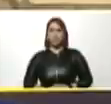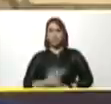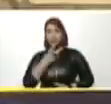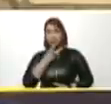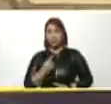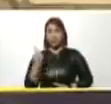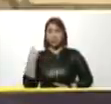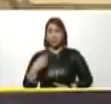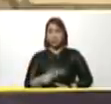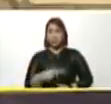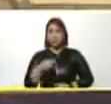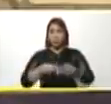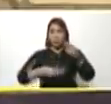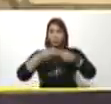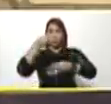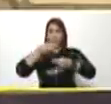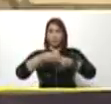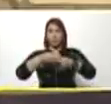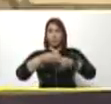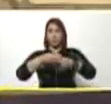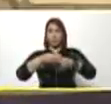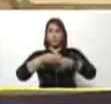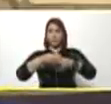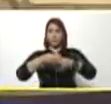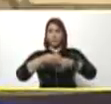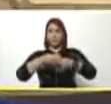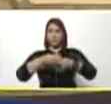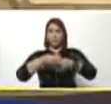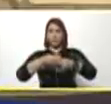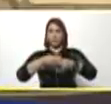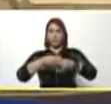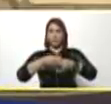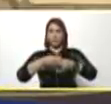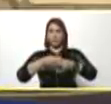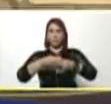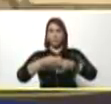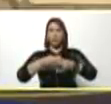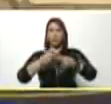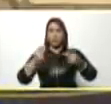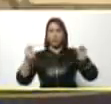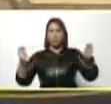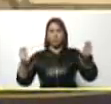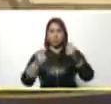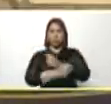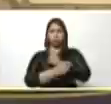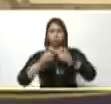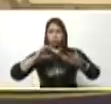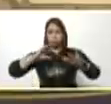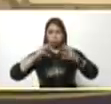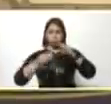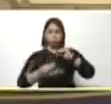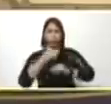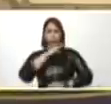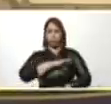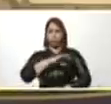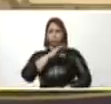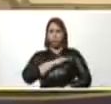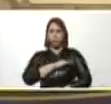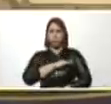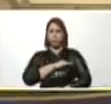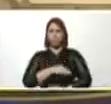que teníamos que construir una transición a la sociedad